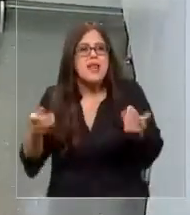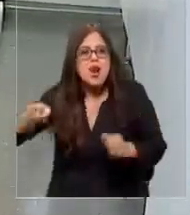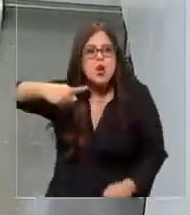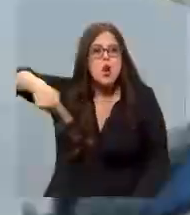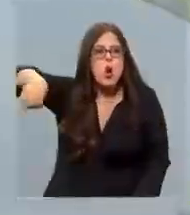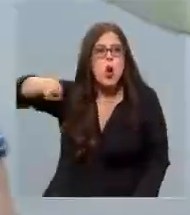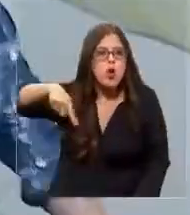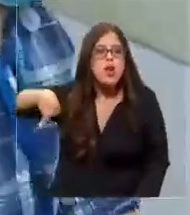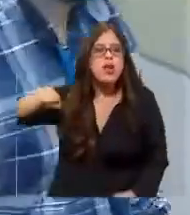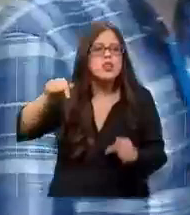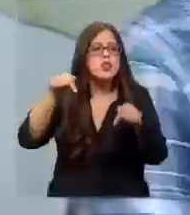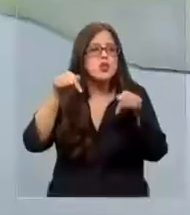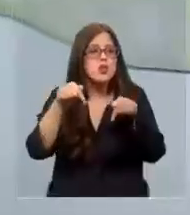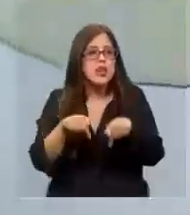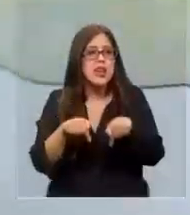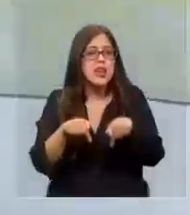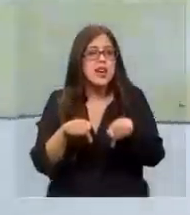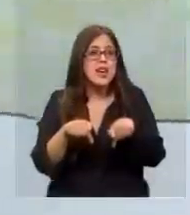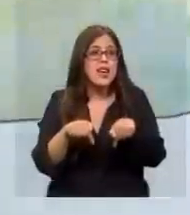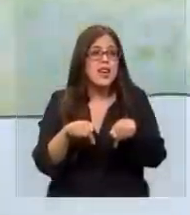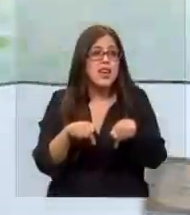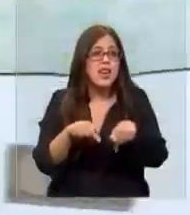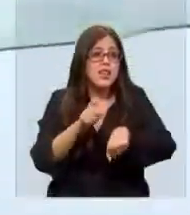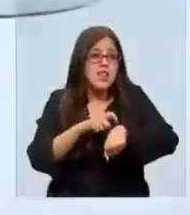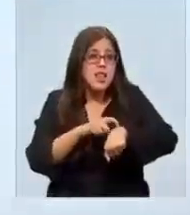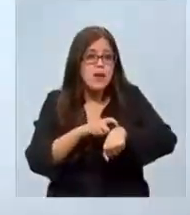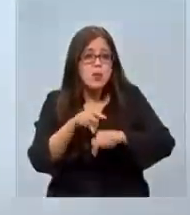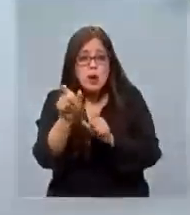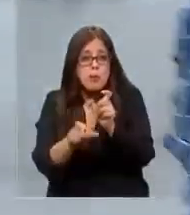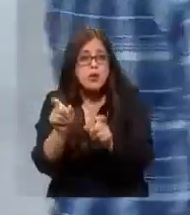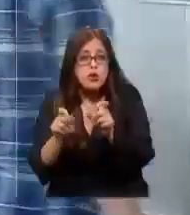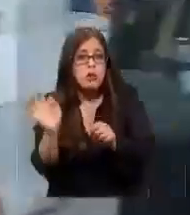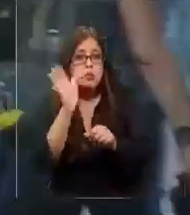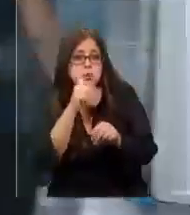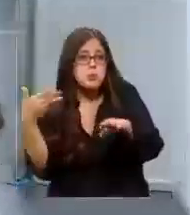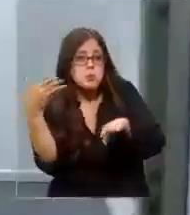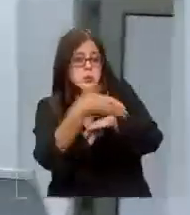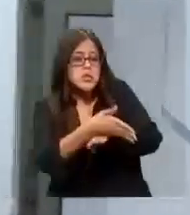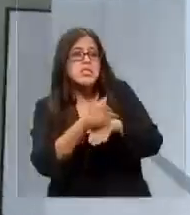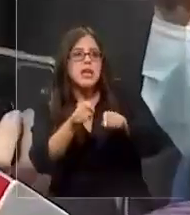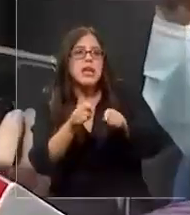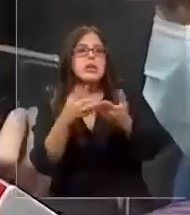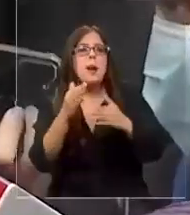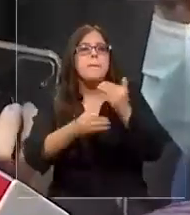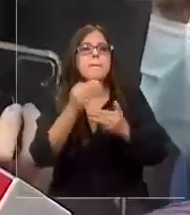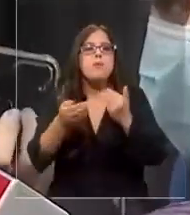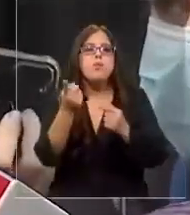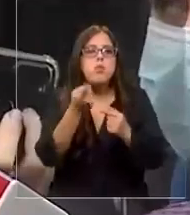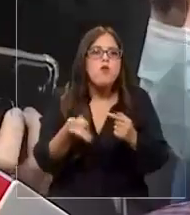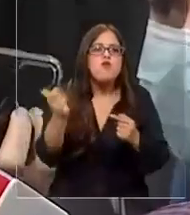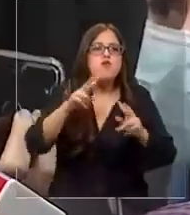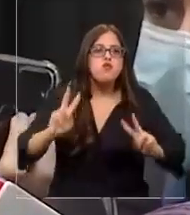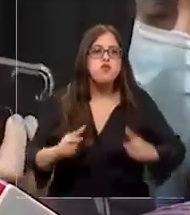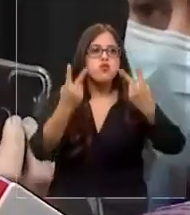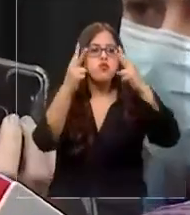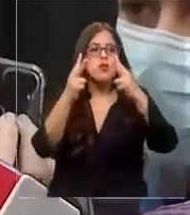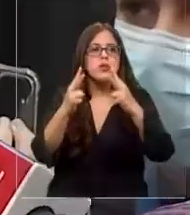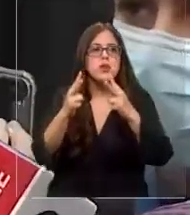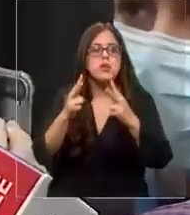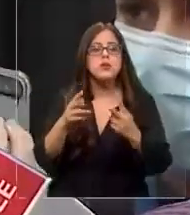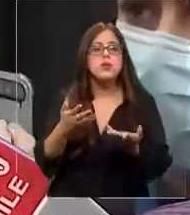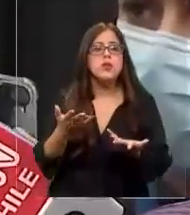ellos durante este tiempo en el que el hospital estará sin pacientes y en proceso de reconstrucción. Todos quedaron de llamado. Es